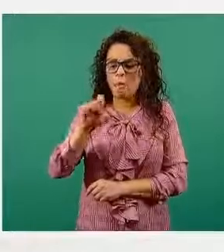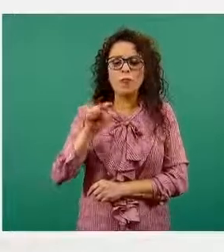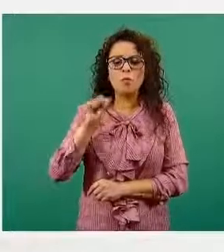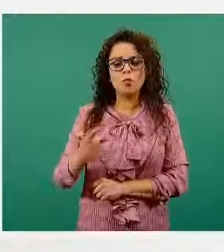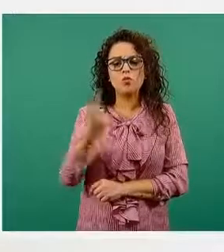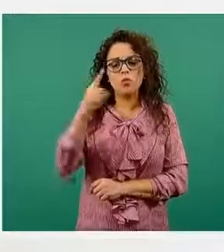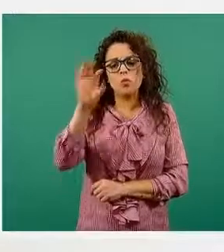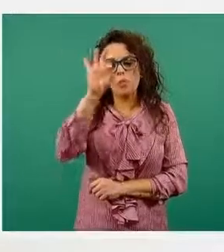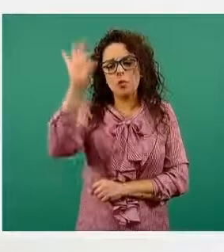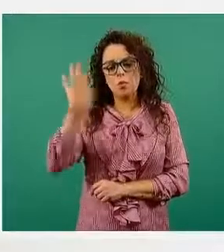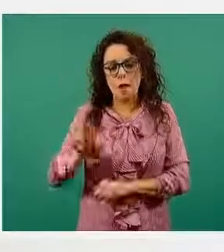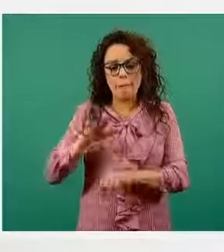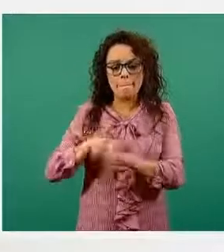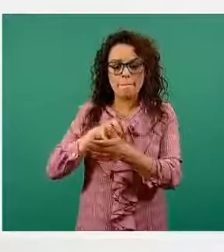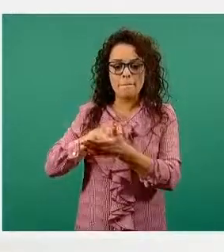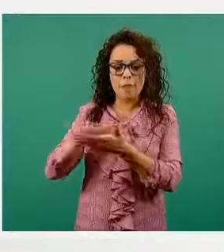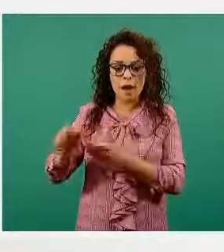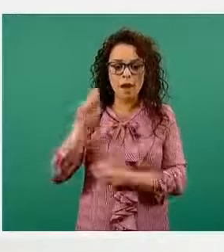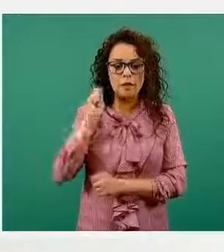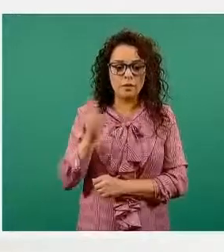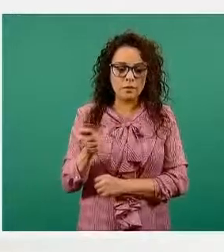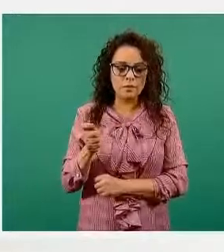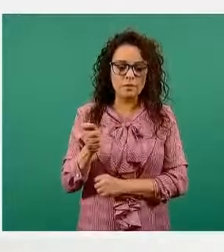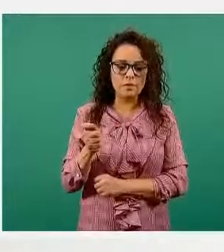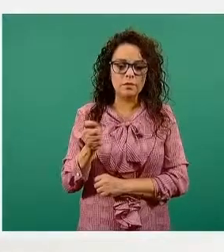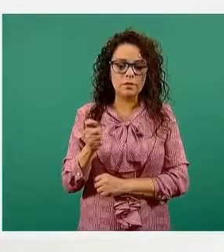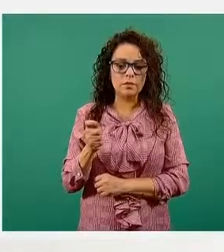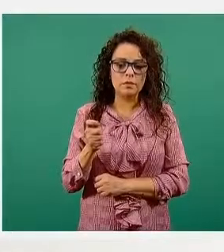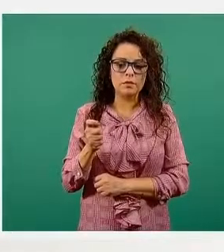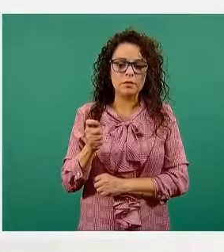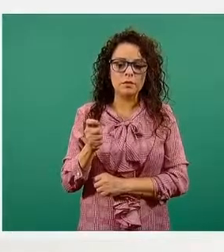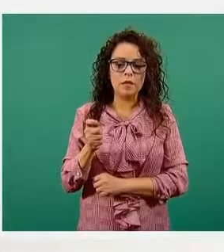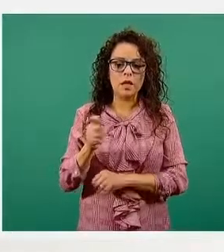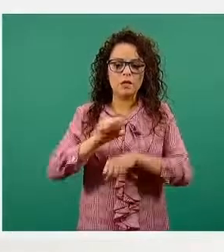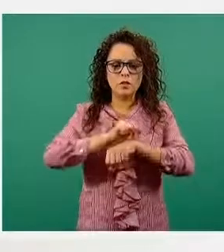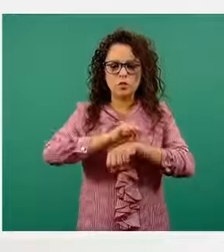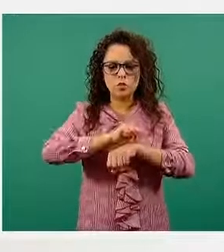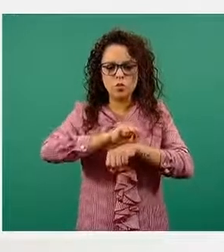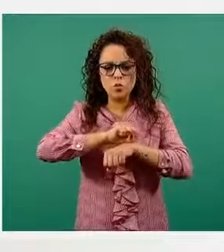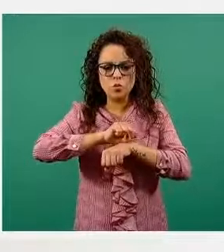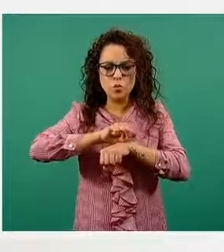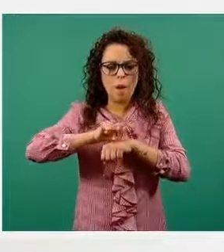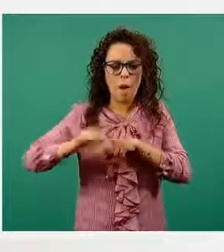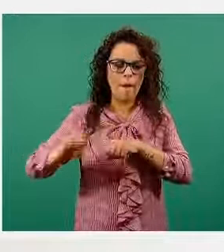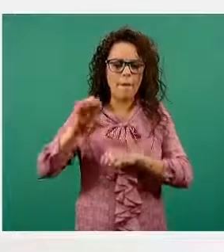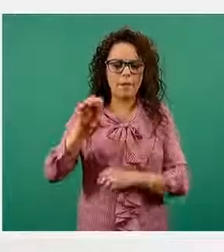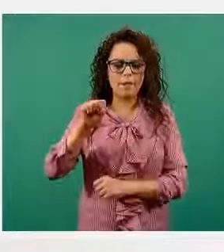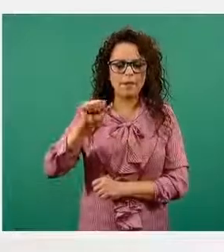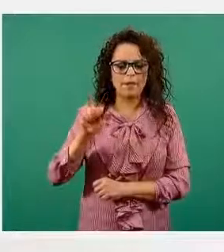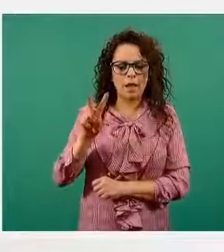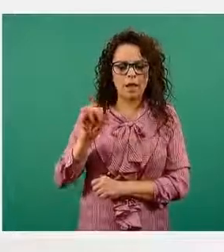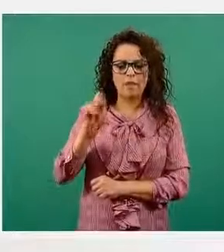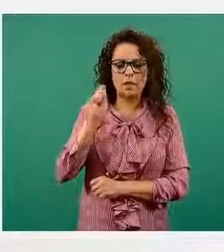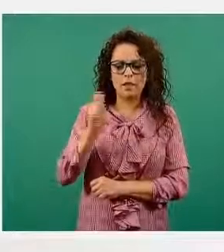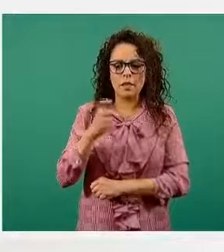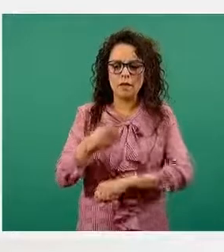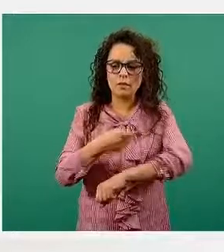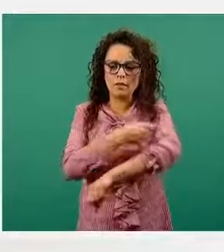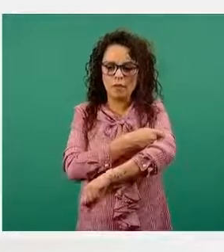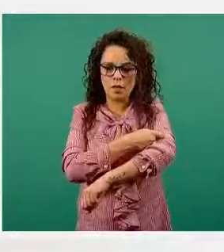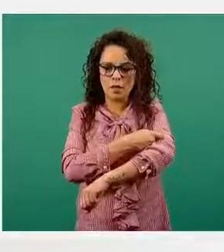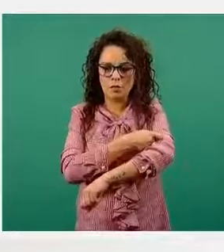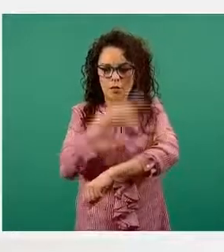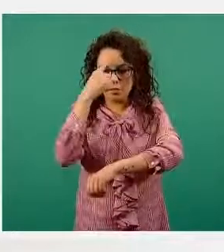mayoría, 99.3% son leves. Estas ESAVIS, estos eventos supuestamente asociados a vacunación e